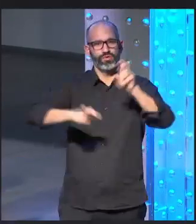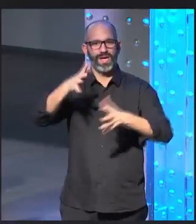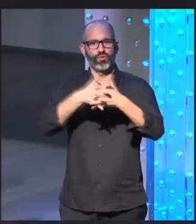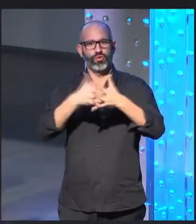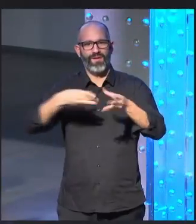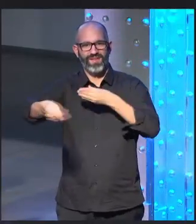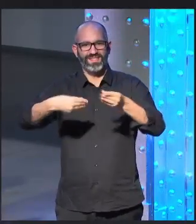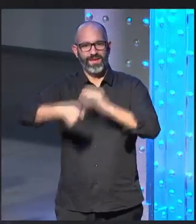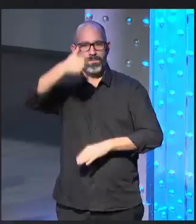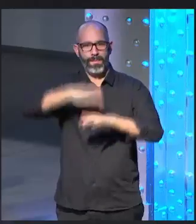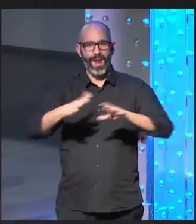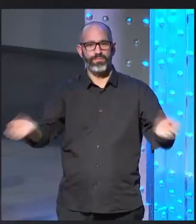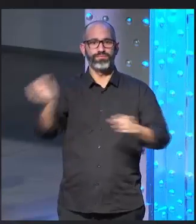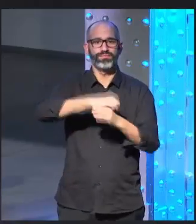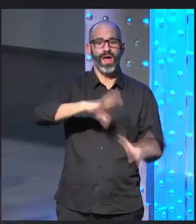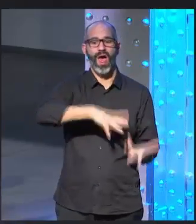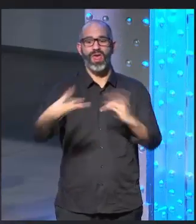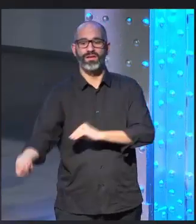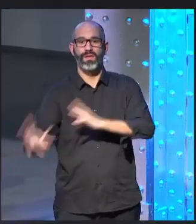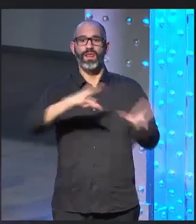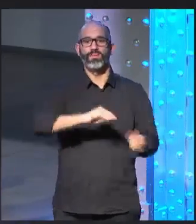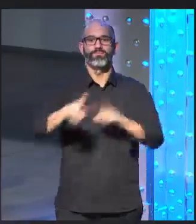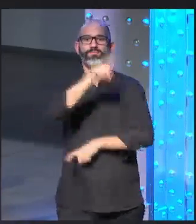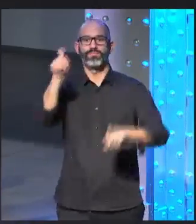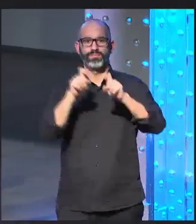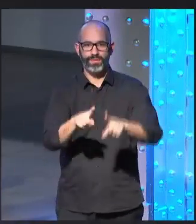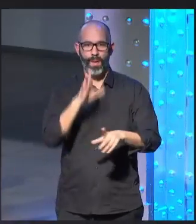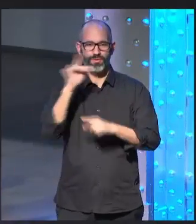mucho más flexibles entre unos y otros. ¿De acuerdo? Por lo